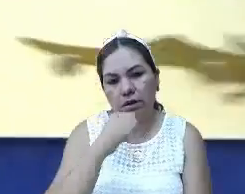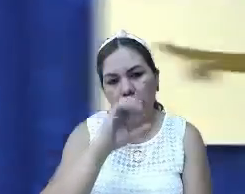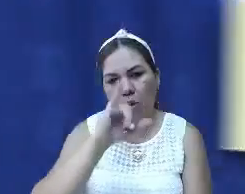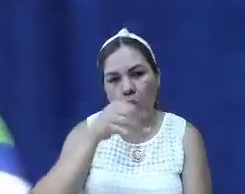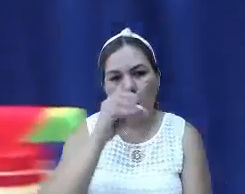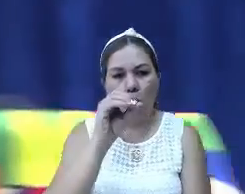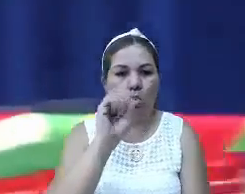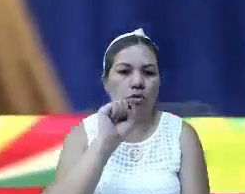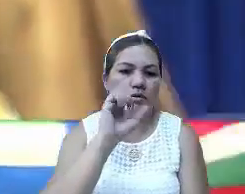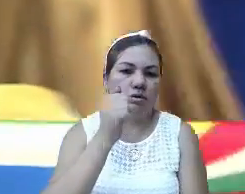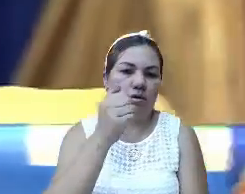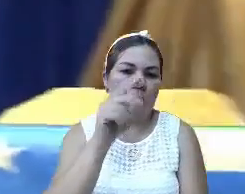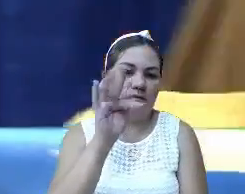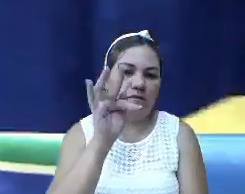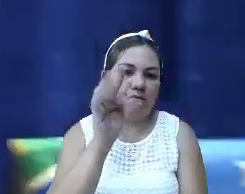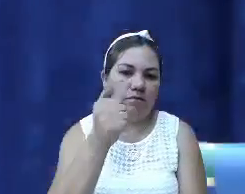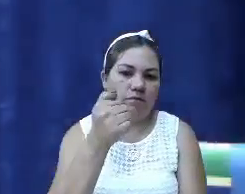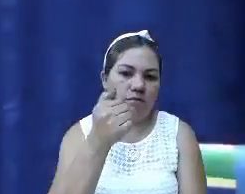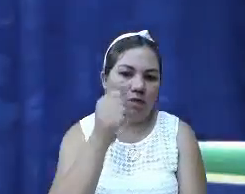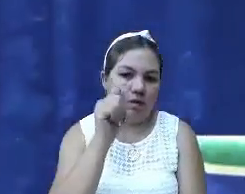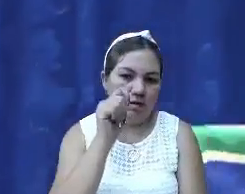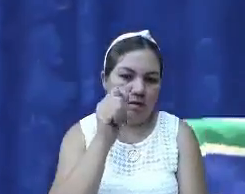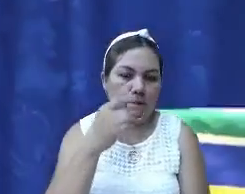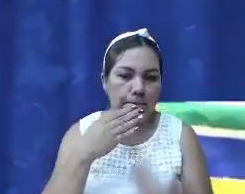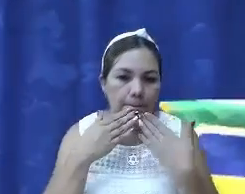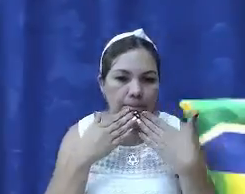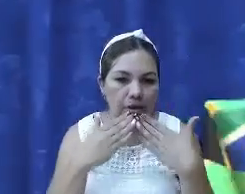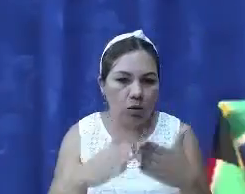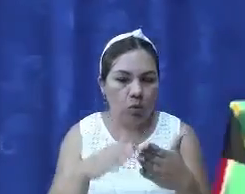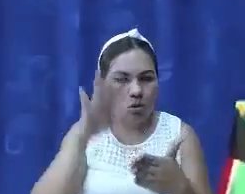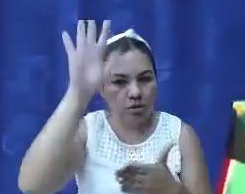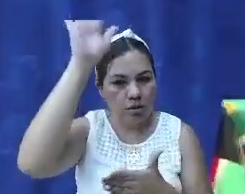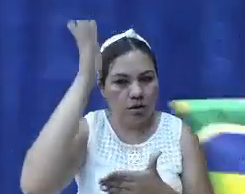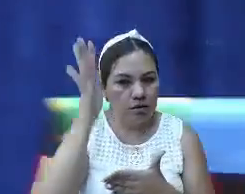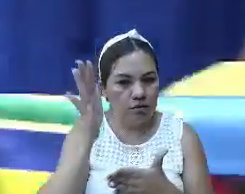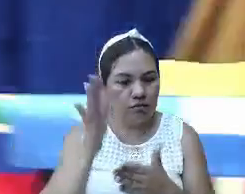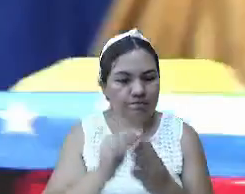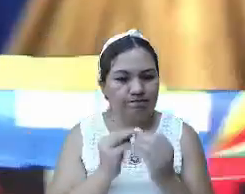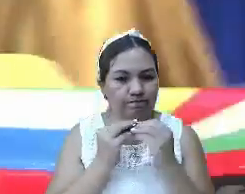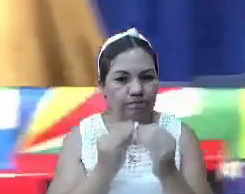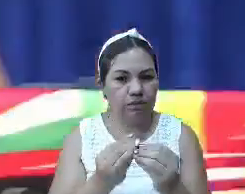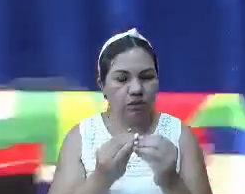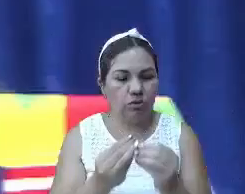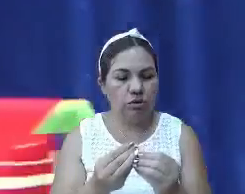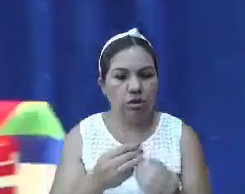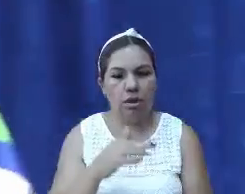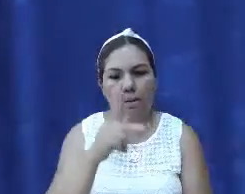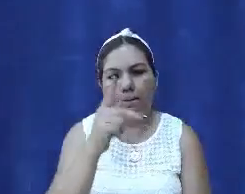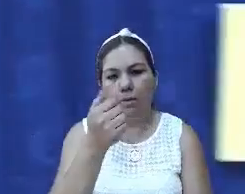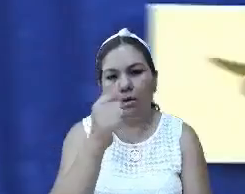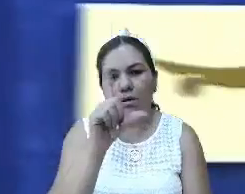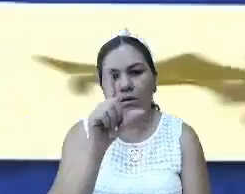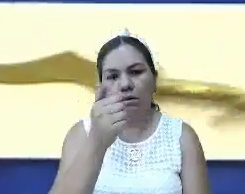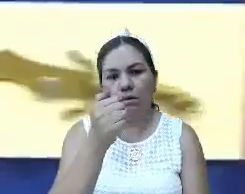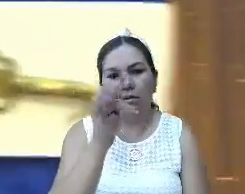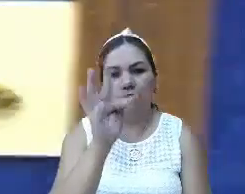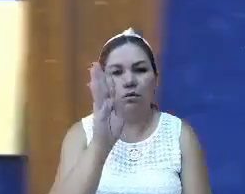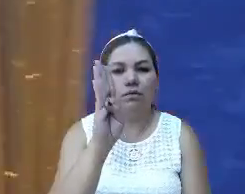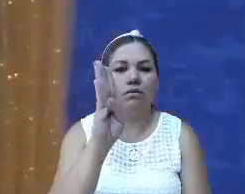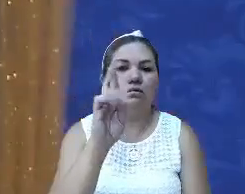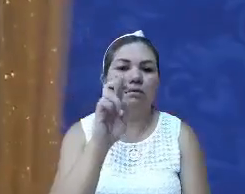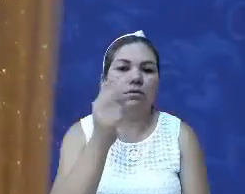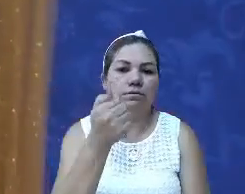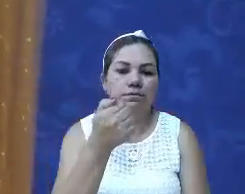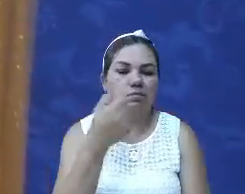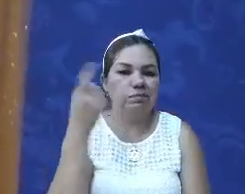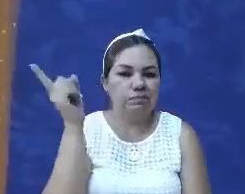vamos a preguntar, vamos a consultar a Dios a través de los profetas, a ver qué palabra tiene para nosotros. Y vinieron 400.